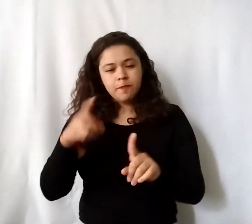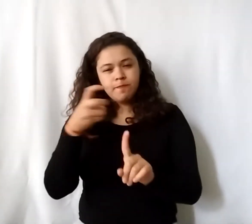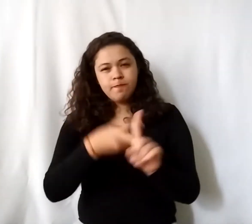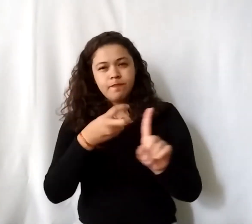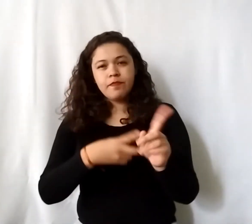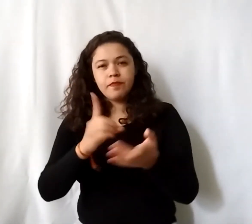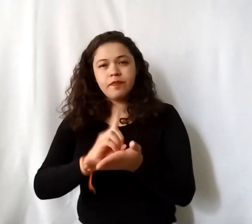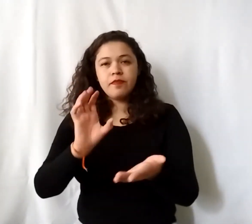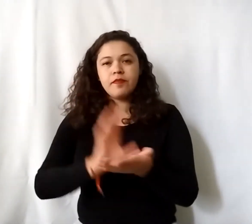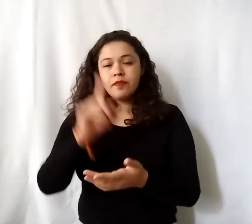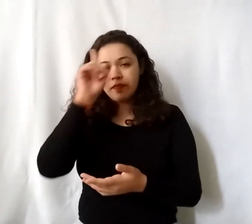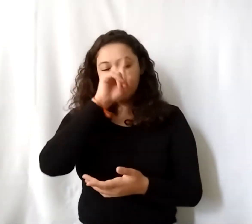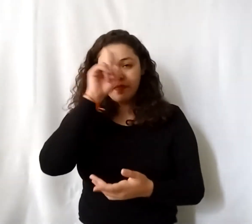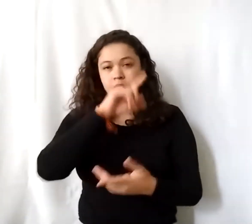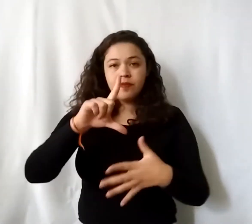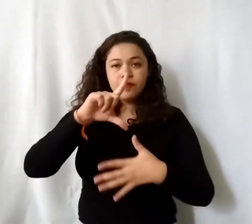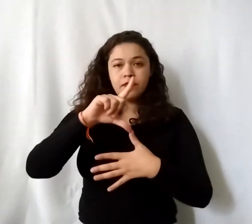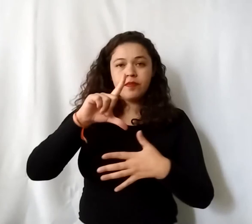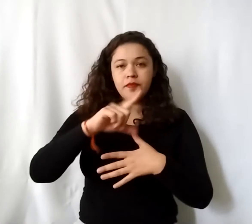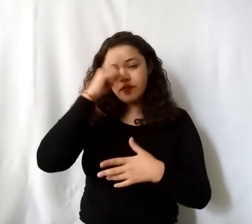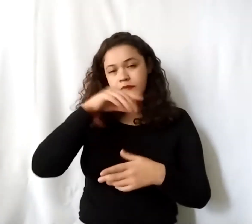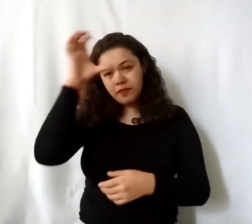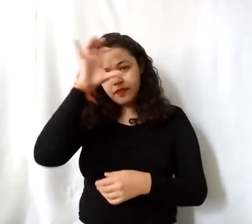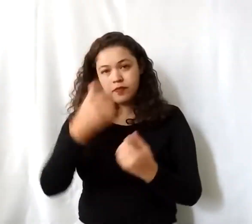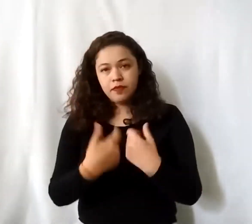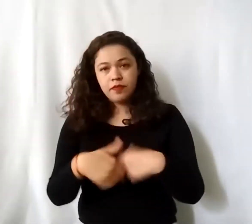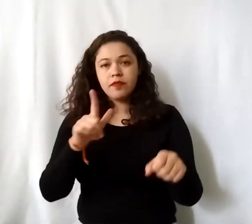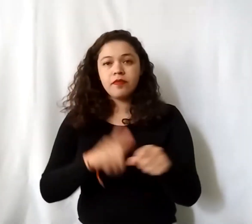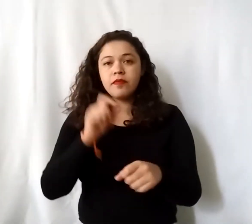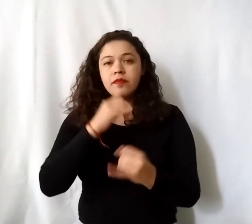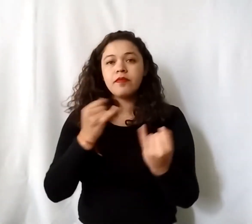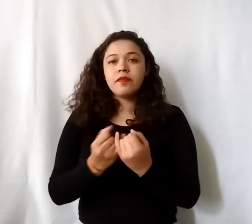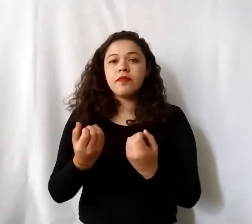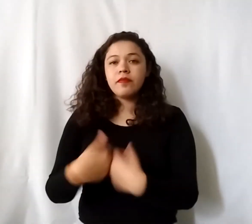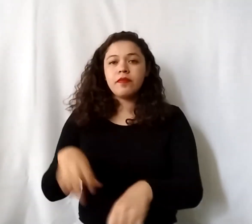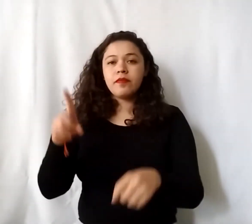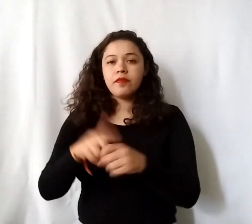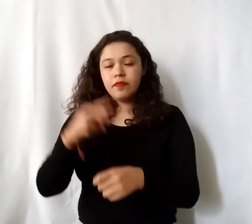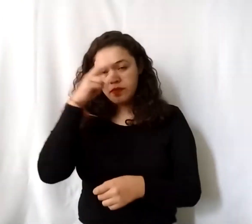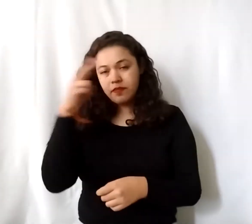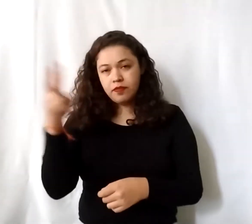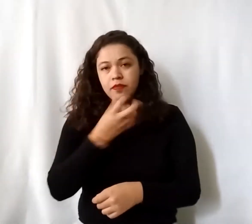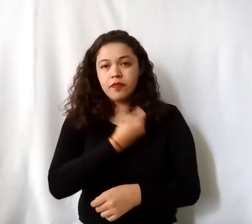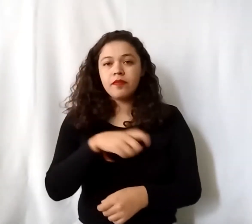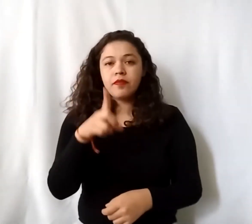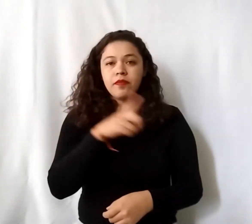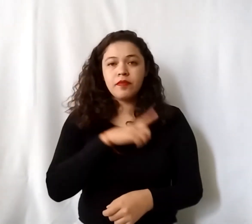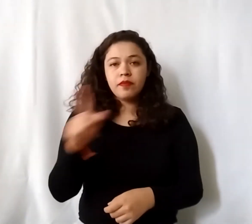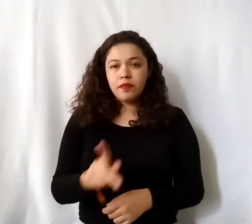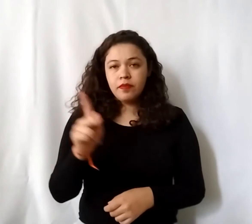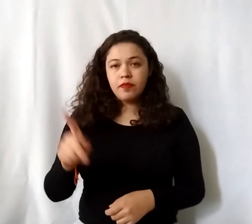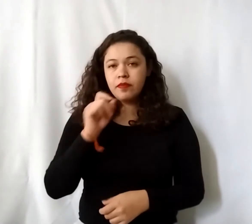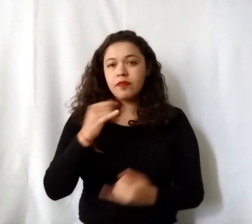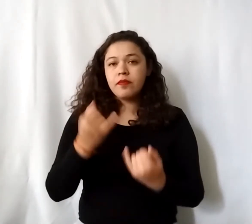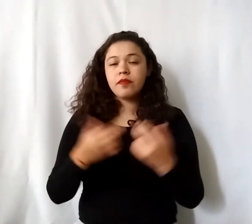del Consejo Latinoamericano de Ciencias Sociales y la Sociedad Mexicana de Salud Pública. Es docente a